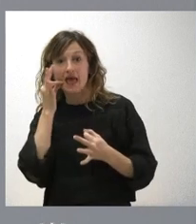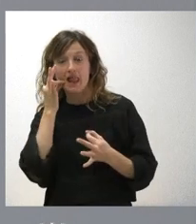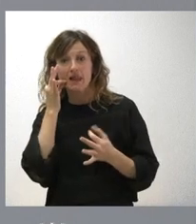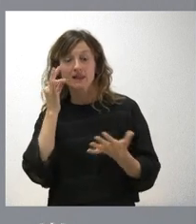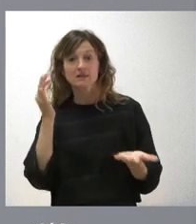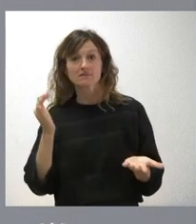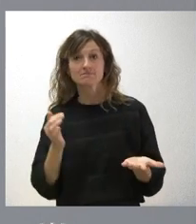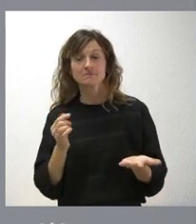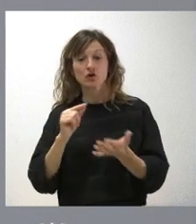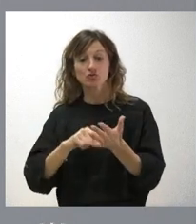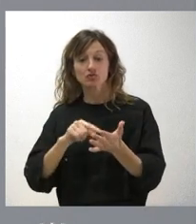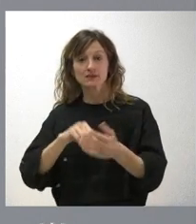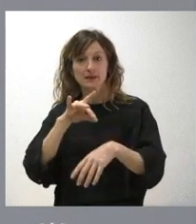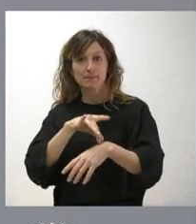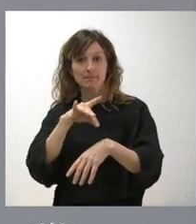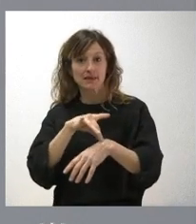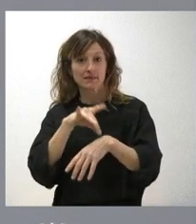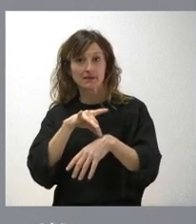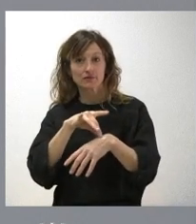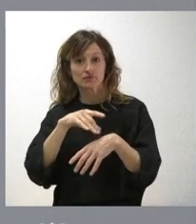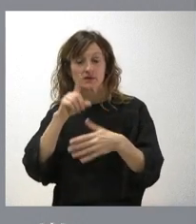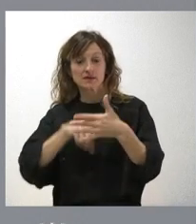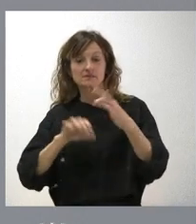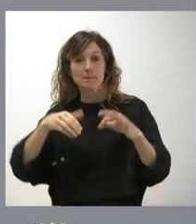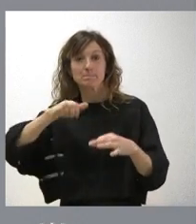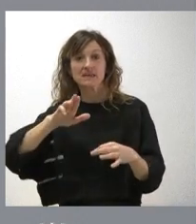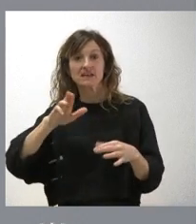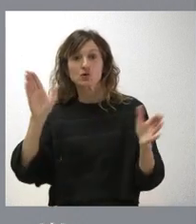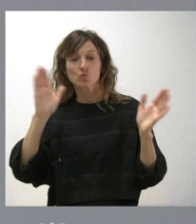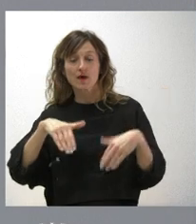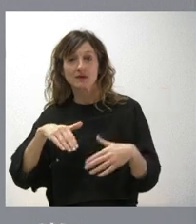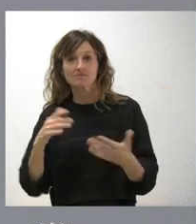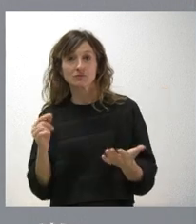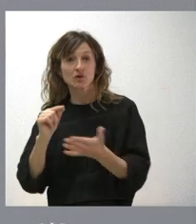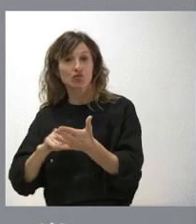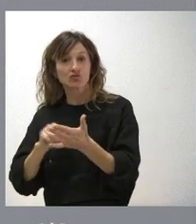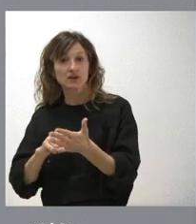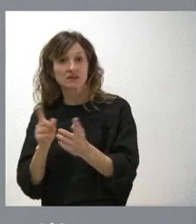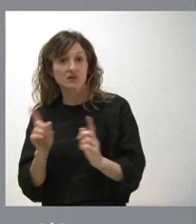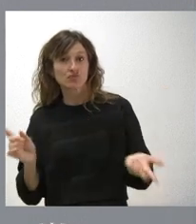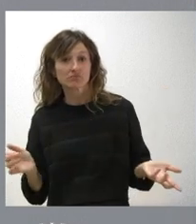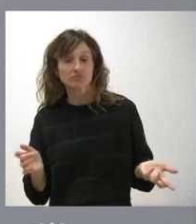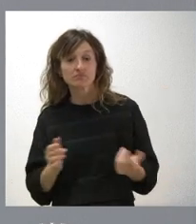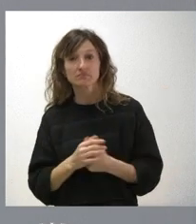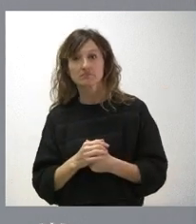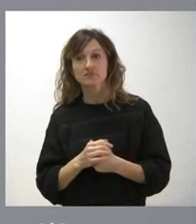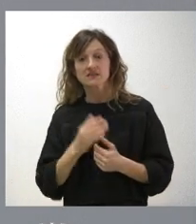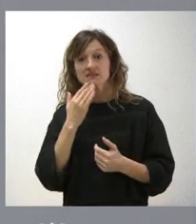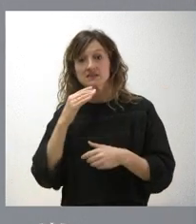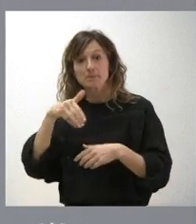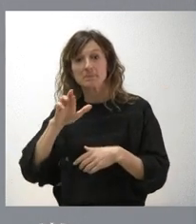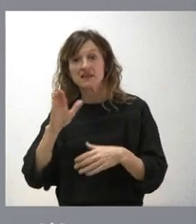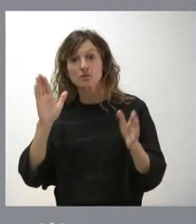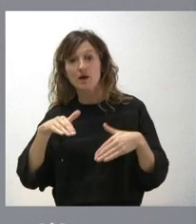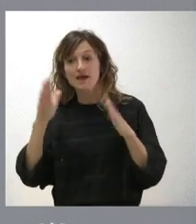a contratar estos médicos que no tienen la especialidad de mir es no contratar no disponer de ellos y por tanto no poder atender en